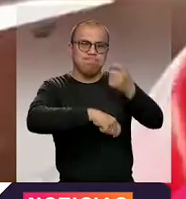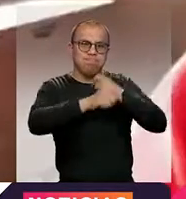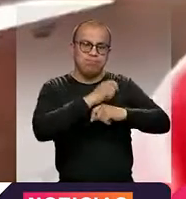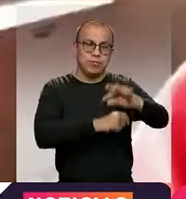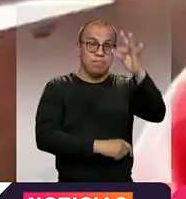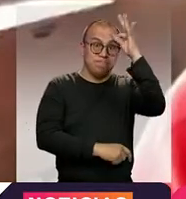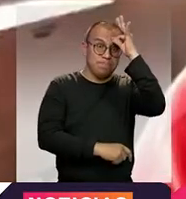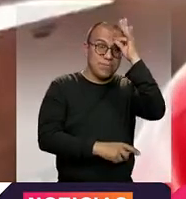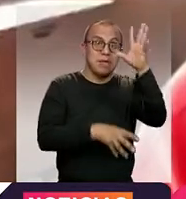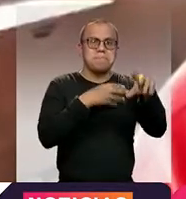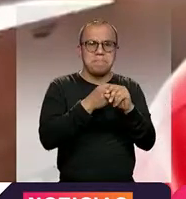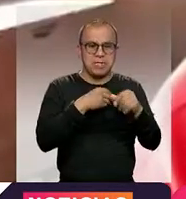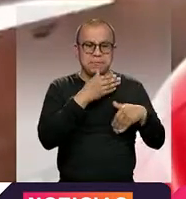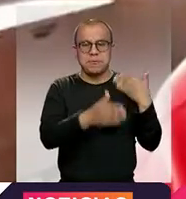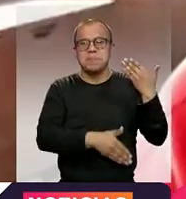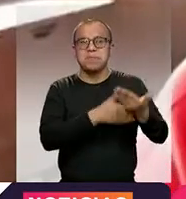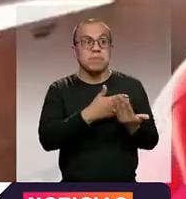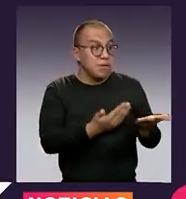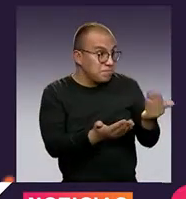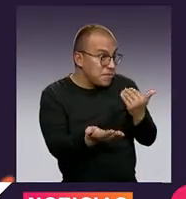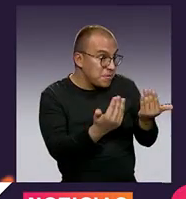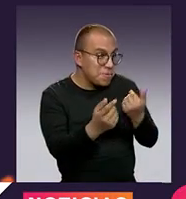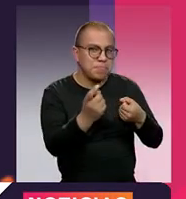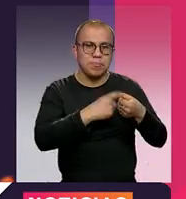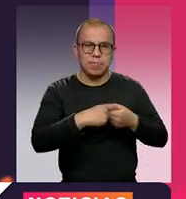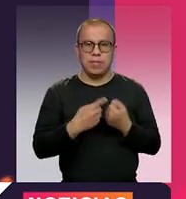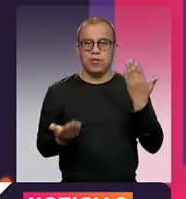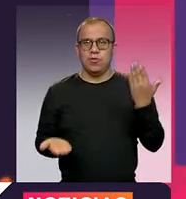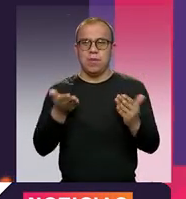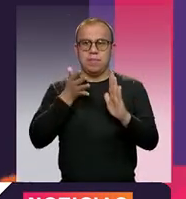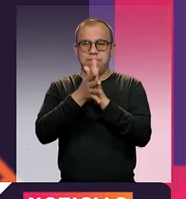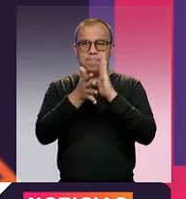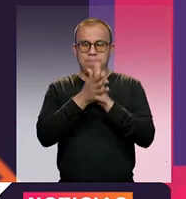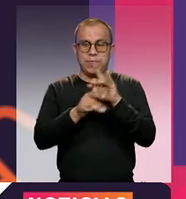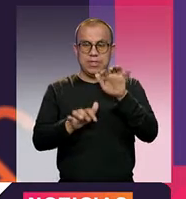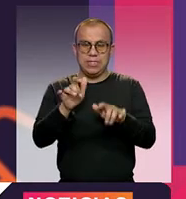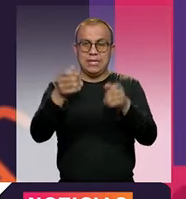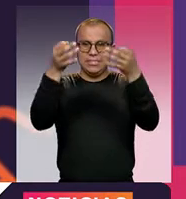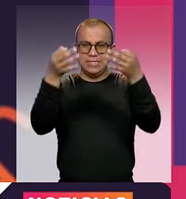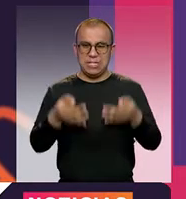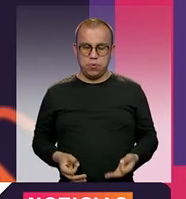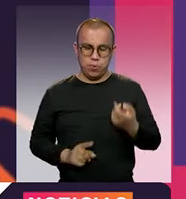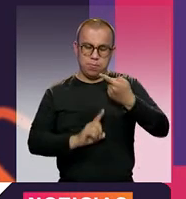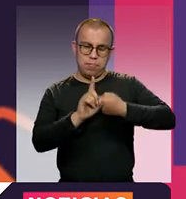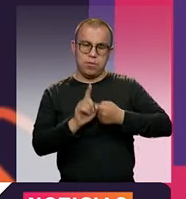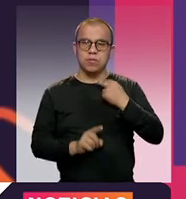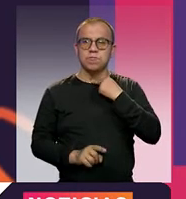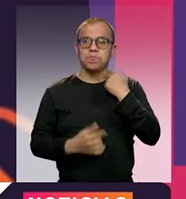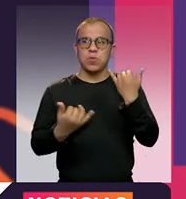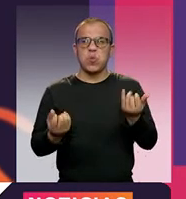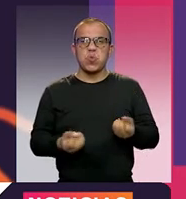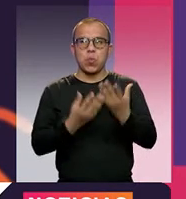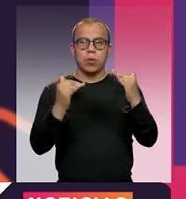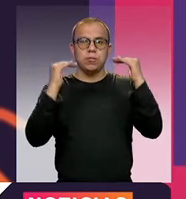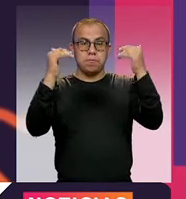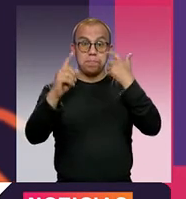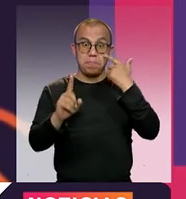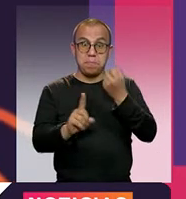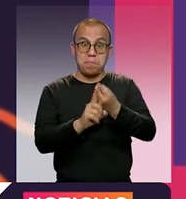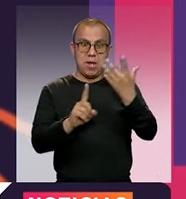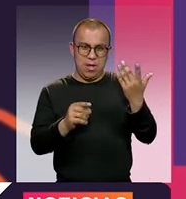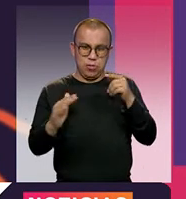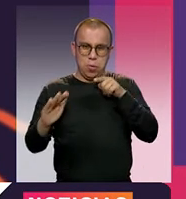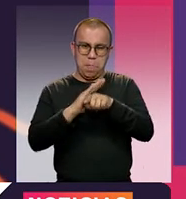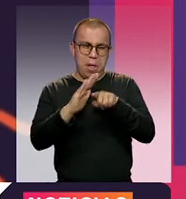que además quieren avanzar en reclutamiento. En el último balance de la Secretaría de Seguridad del mes de noviembre, se precisó que delitos de alto impacto, como